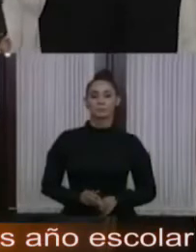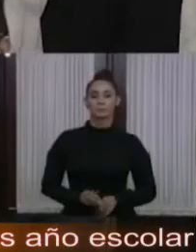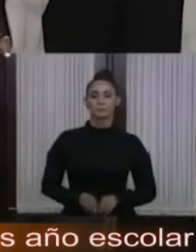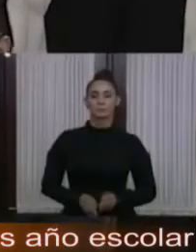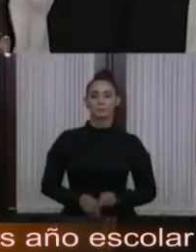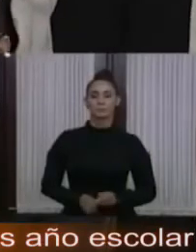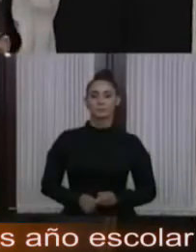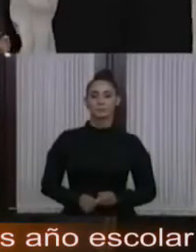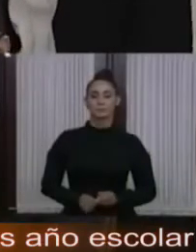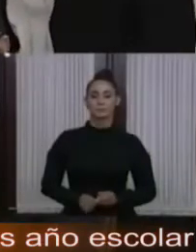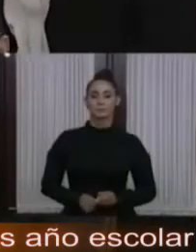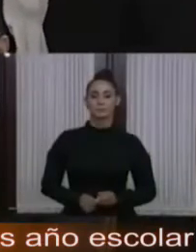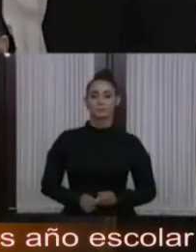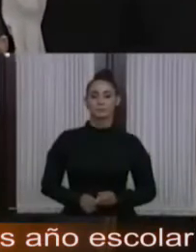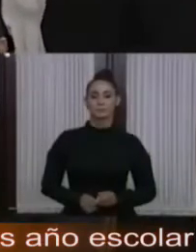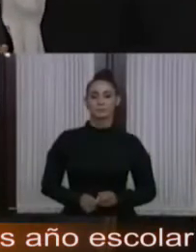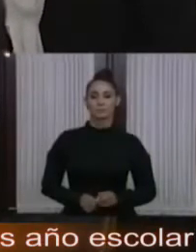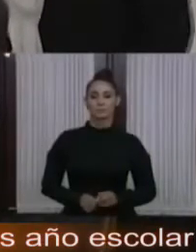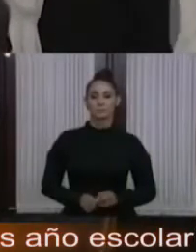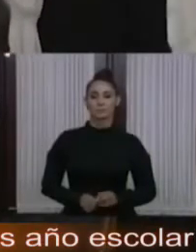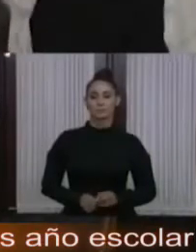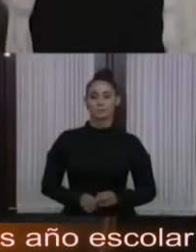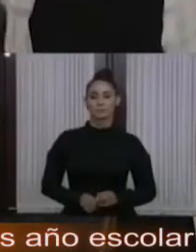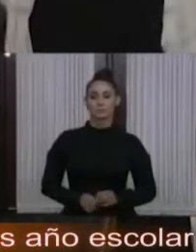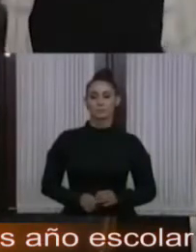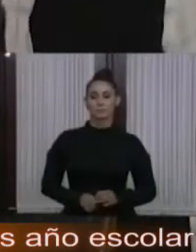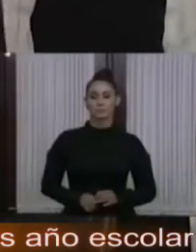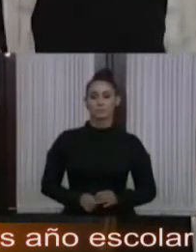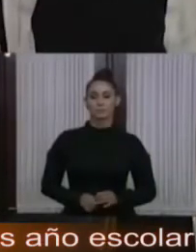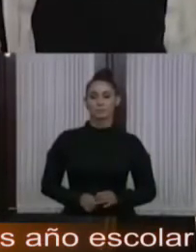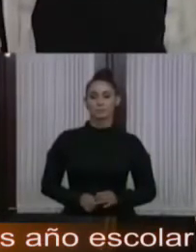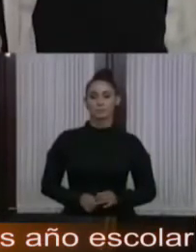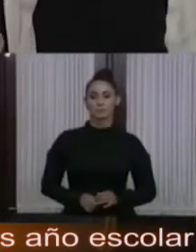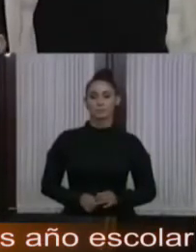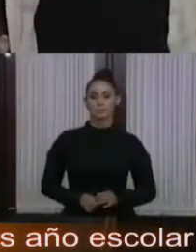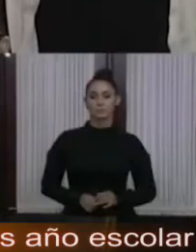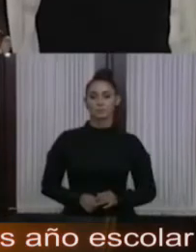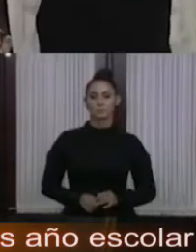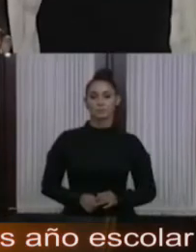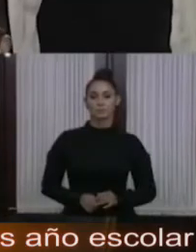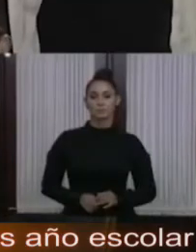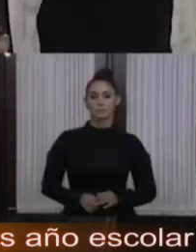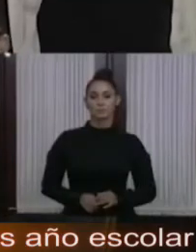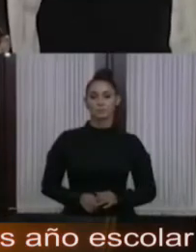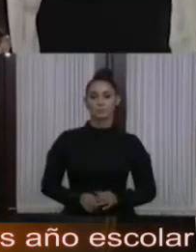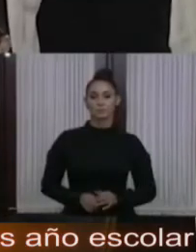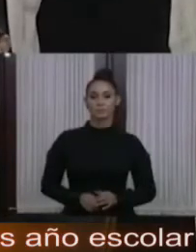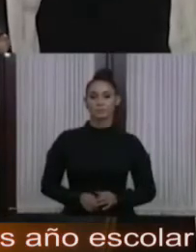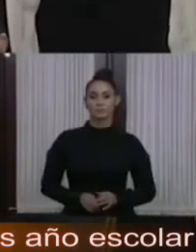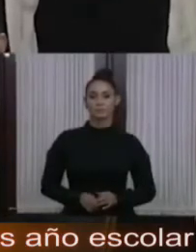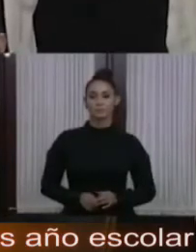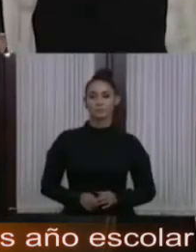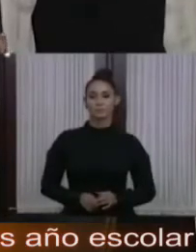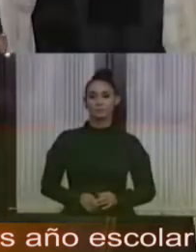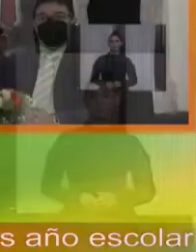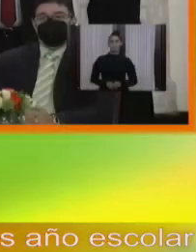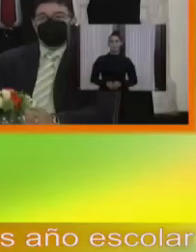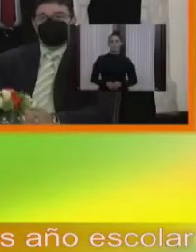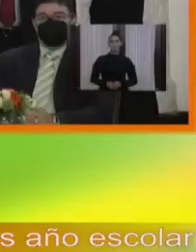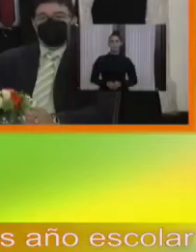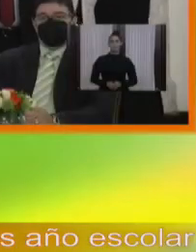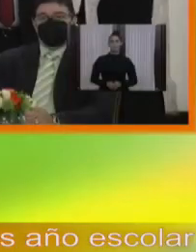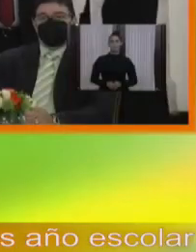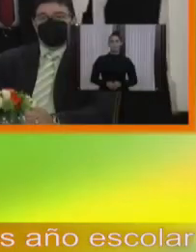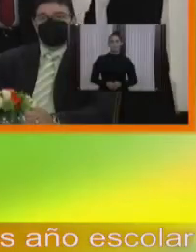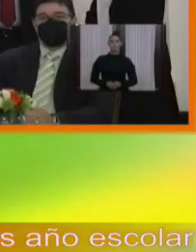clase están contentos porque llevan y le tragan los muchachos a los maestros tengan lo hay y salen corriente y cuando le invitan a una reunión nunca van